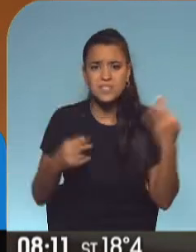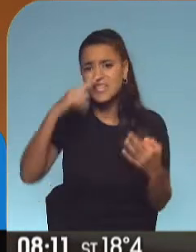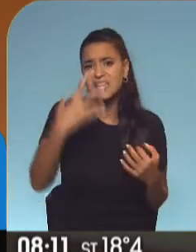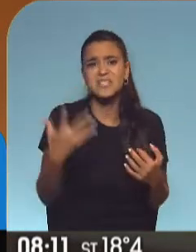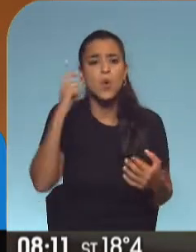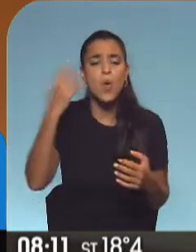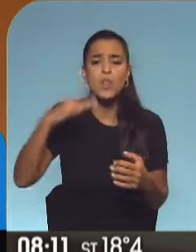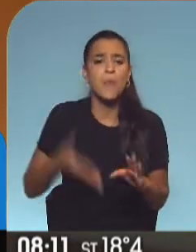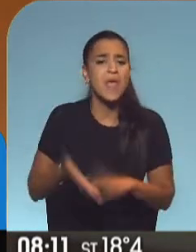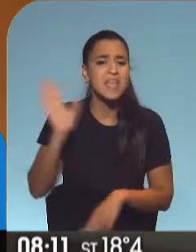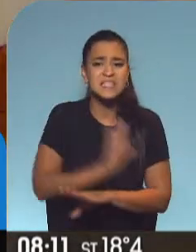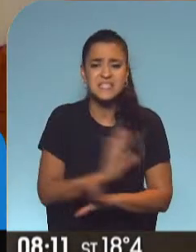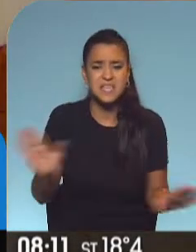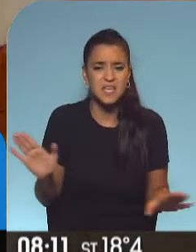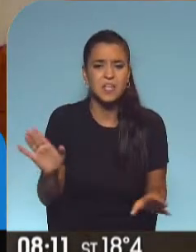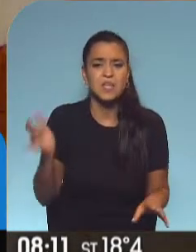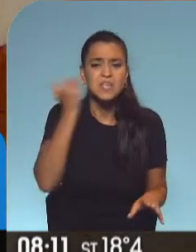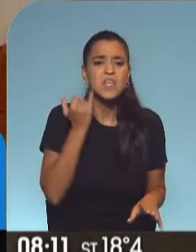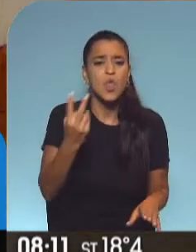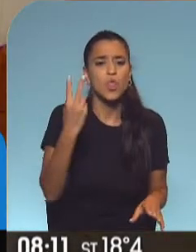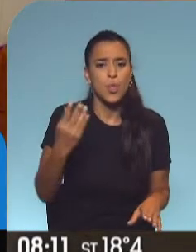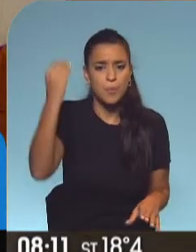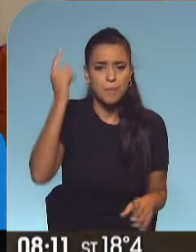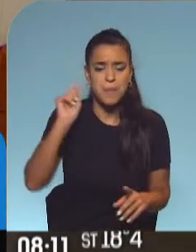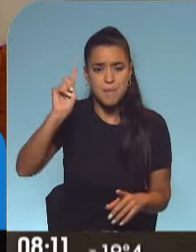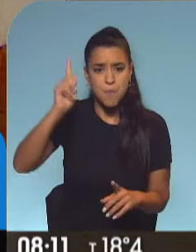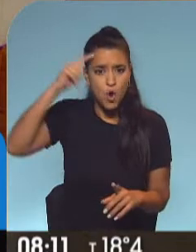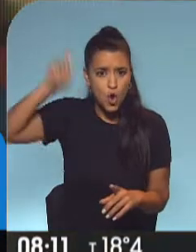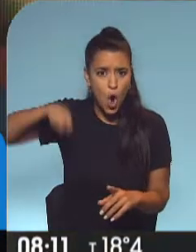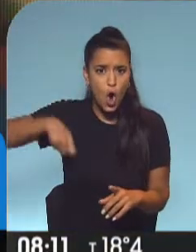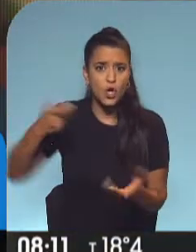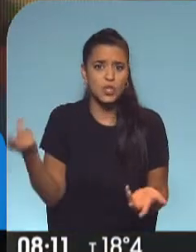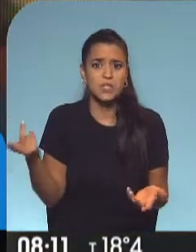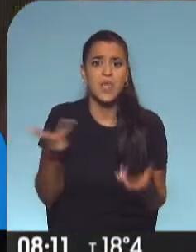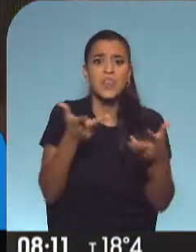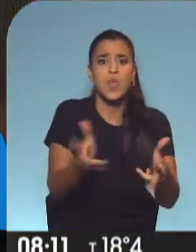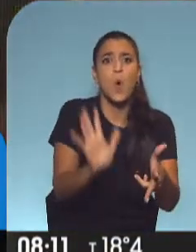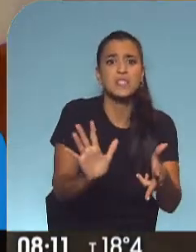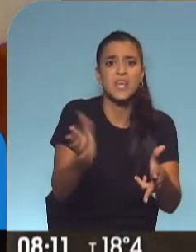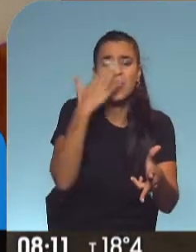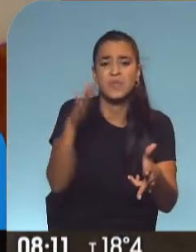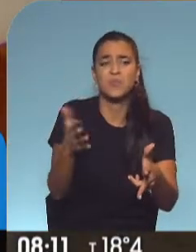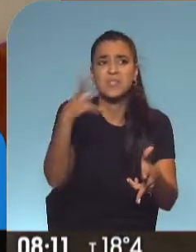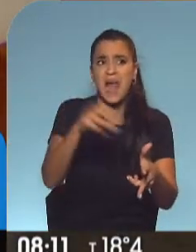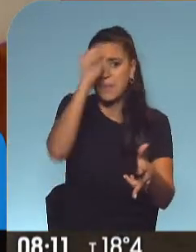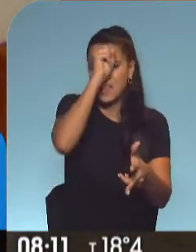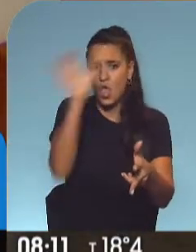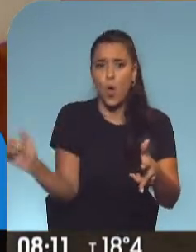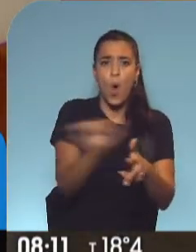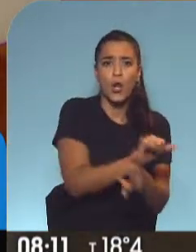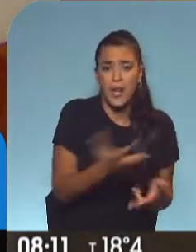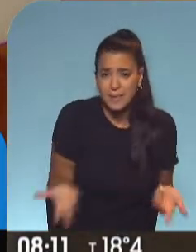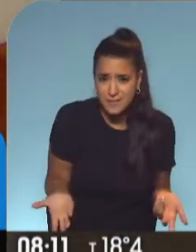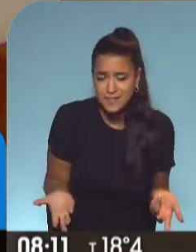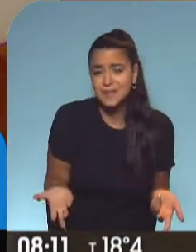irse. Hemos tenido ya 2 casos. Es la propia Corte la que borró con el codo lo que escribió con la mano. Entonces, por